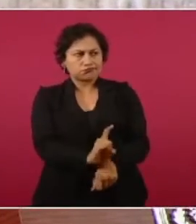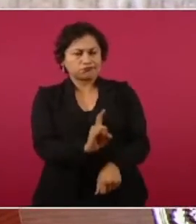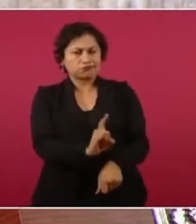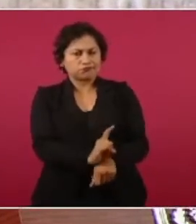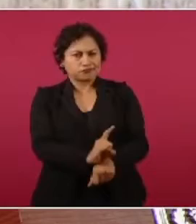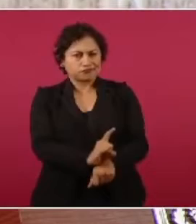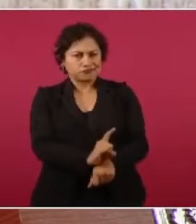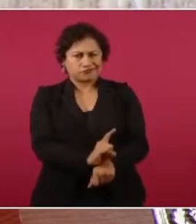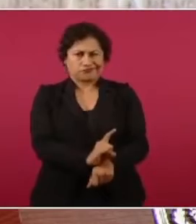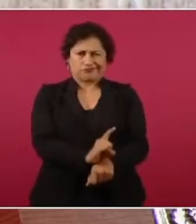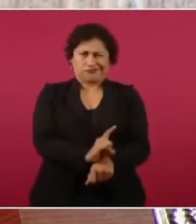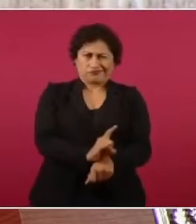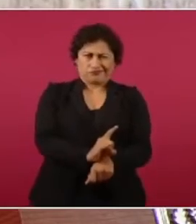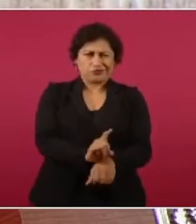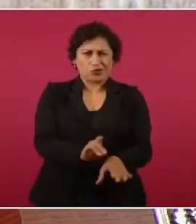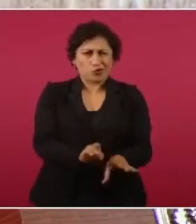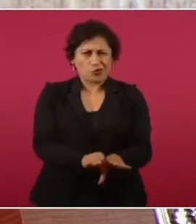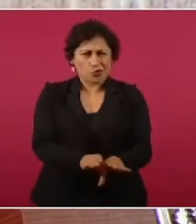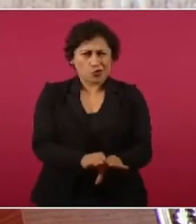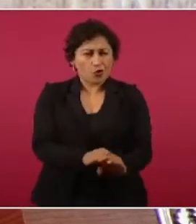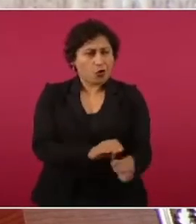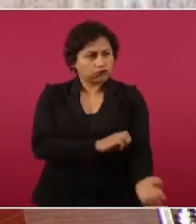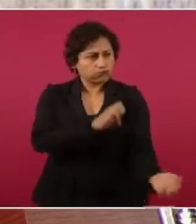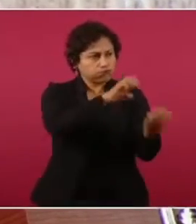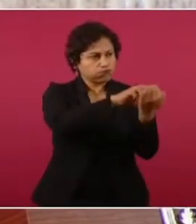engañando a muchos.